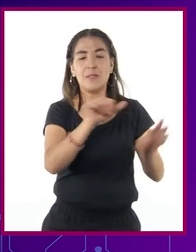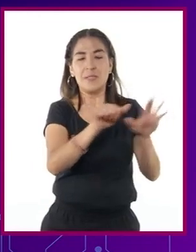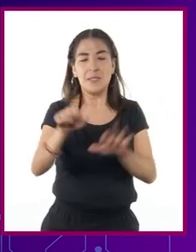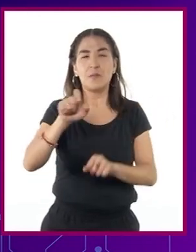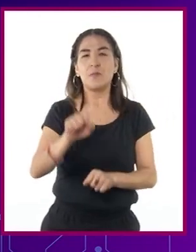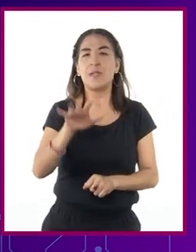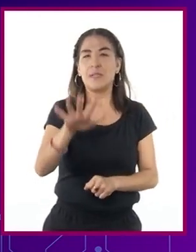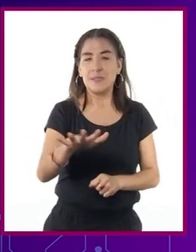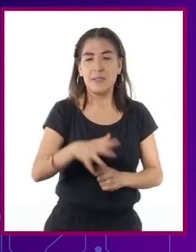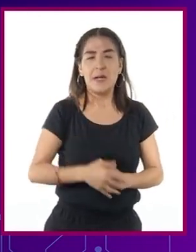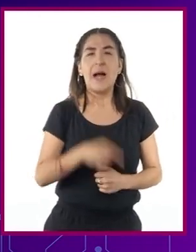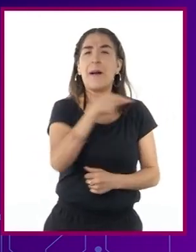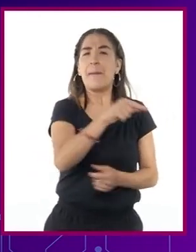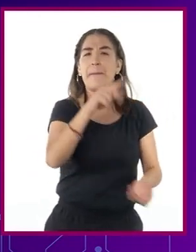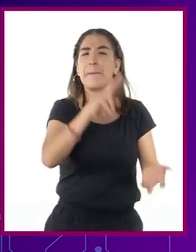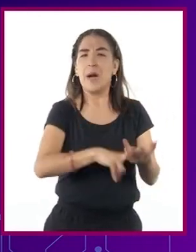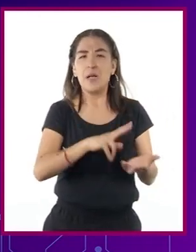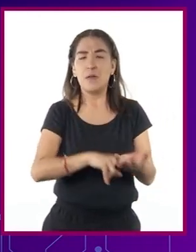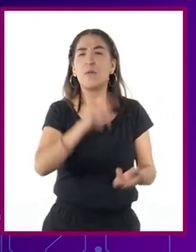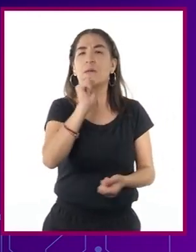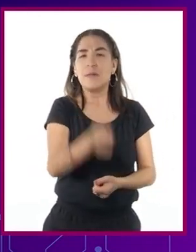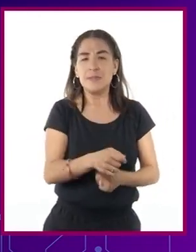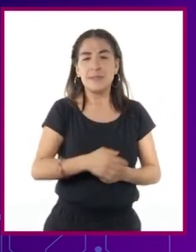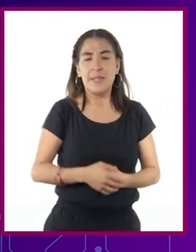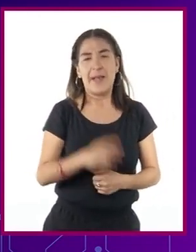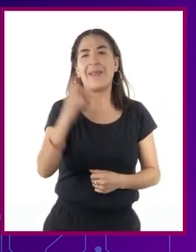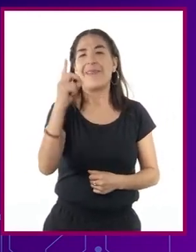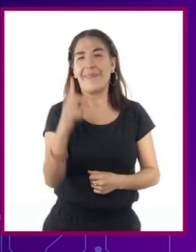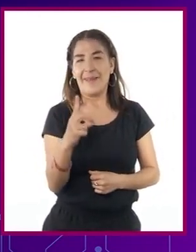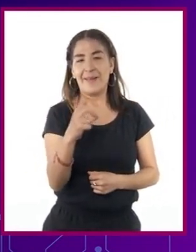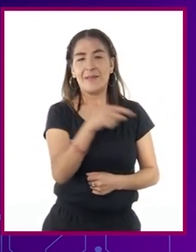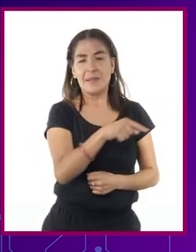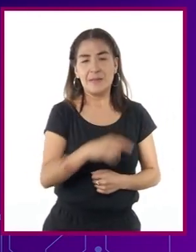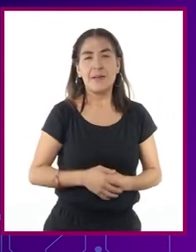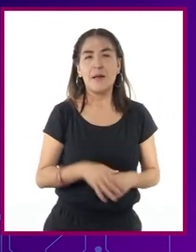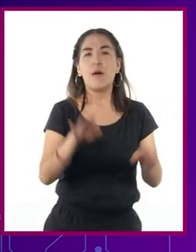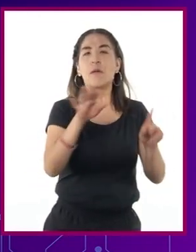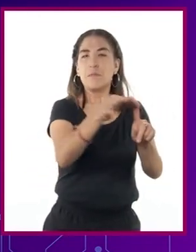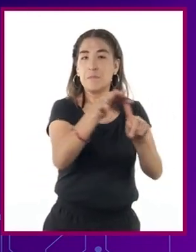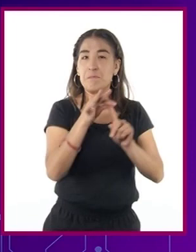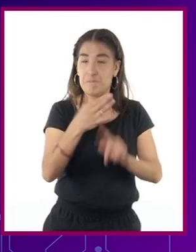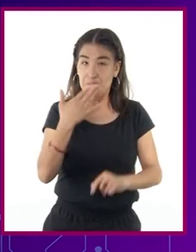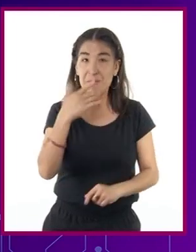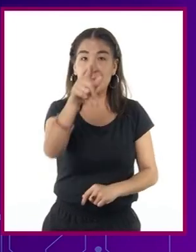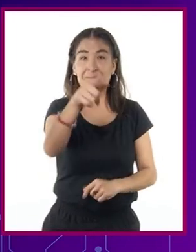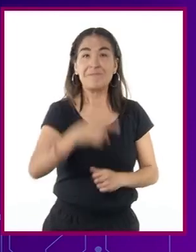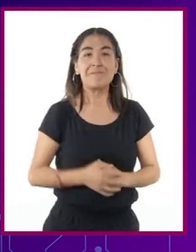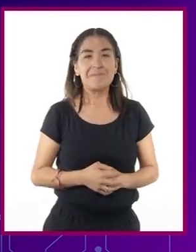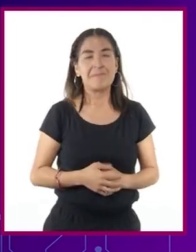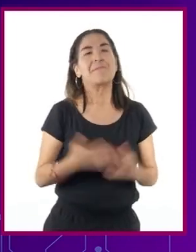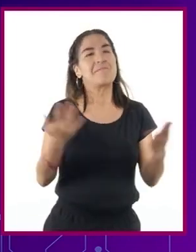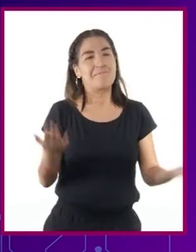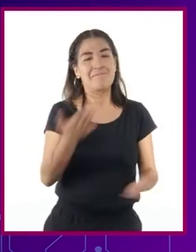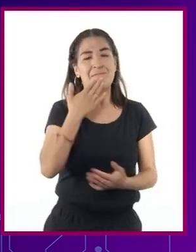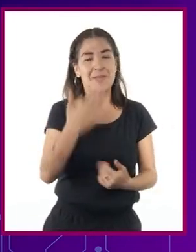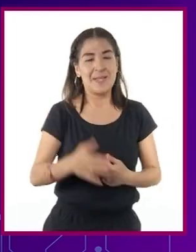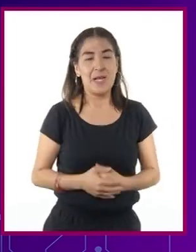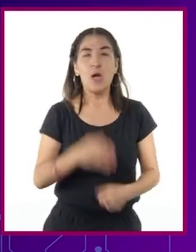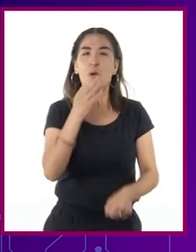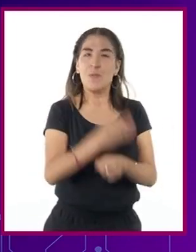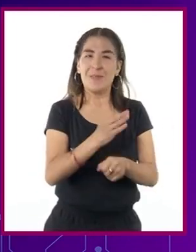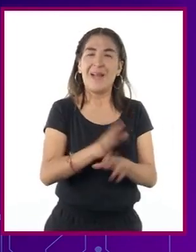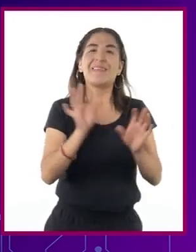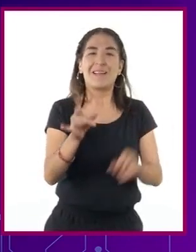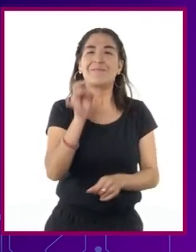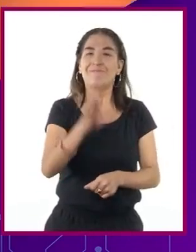0.0625. Este valor corresponde al inciso D. ¿Su elección fue correcta? Bien, estamos a punto